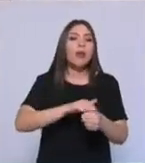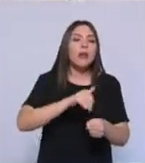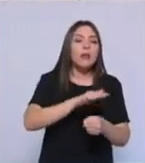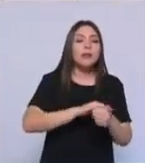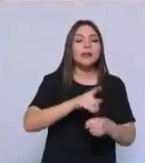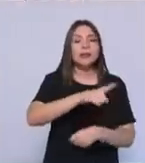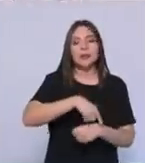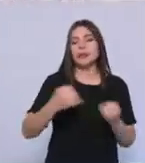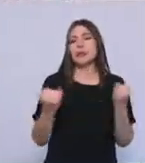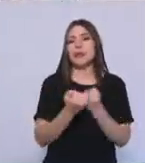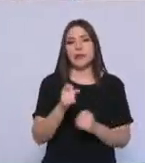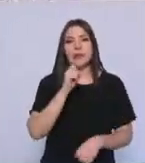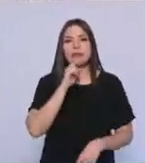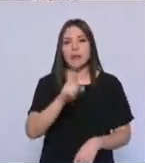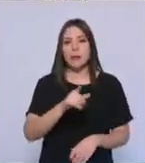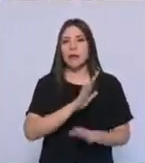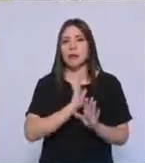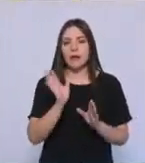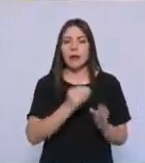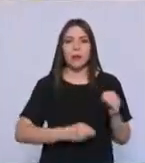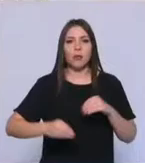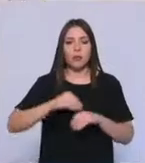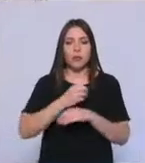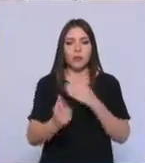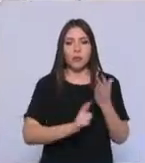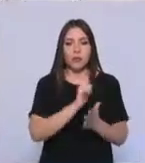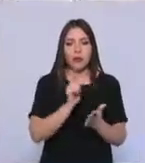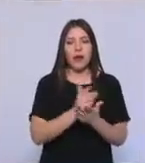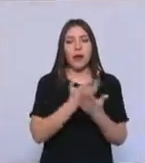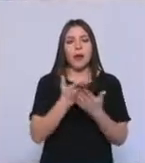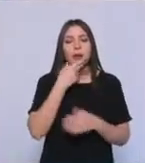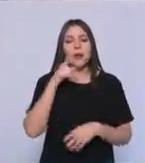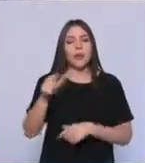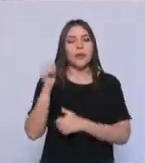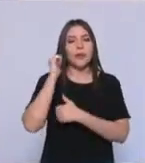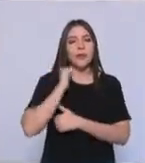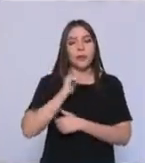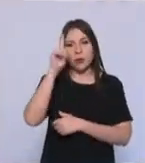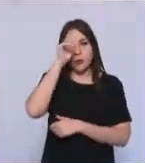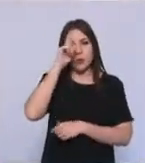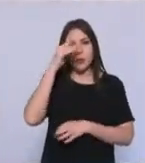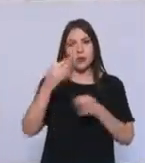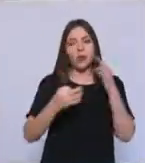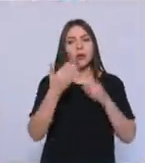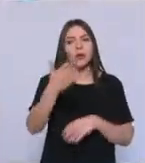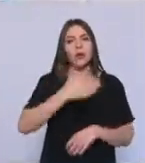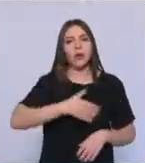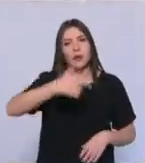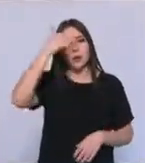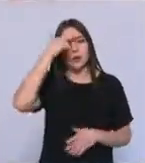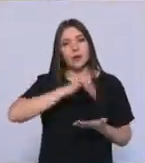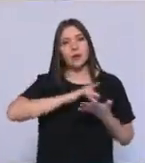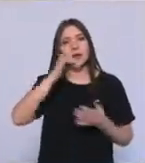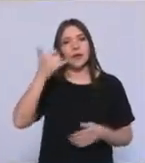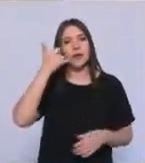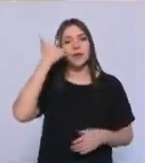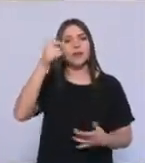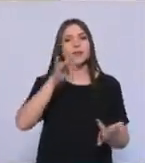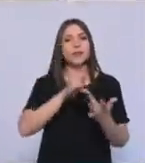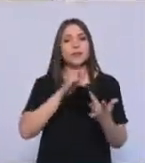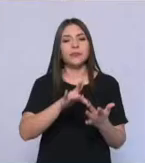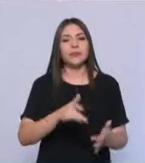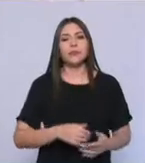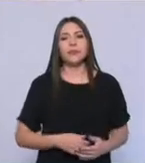consejero jurídico y de servicios legales de la Consejería Jurídica de la Ciudad de México. Muy buenas noches, Héctor. ¿Cómo está? Gracias por tomarnos la